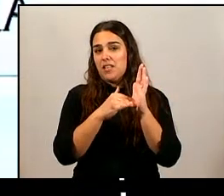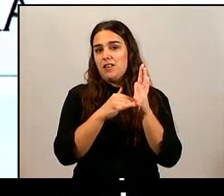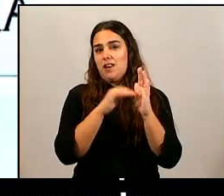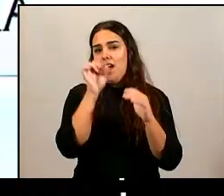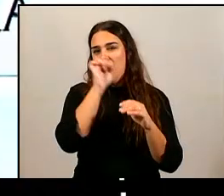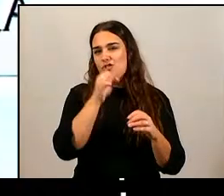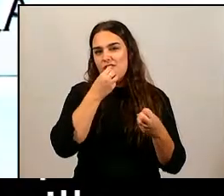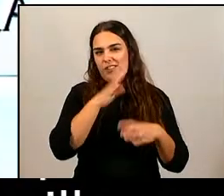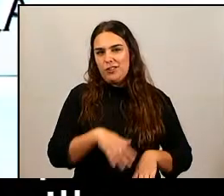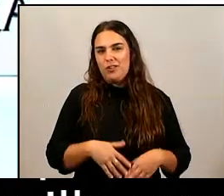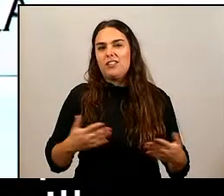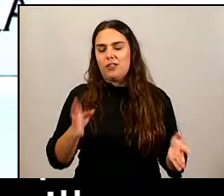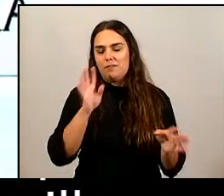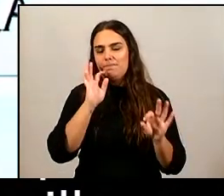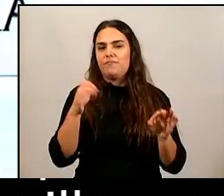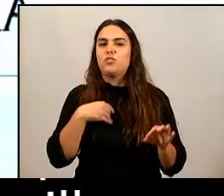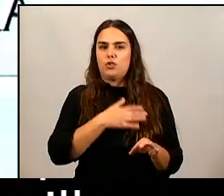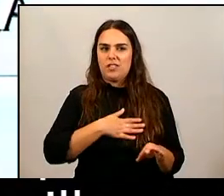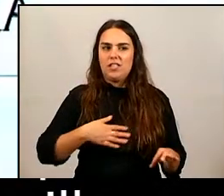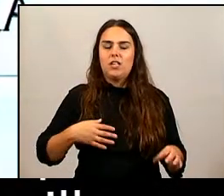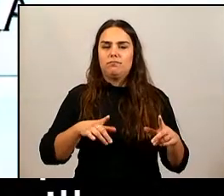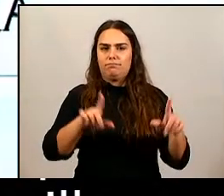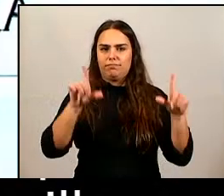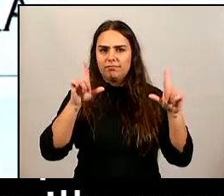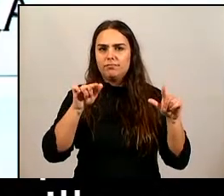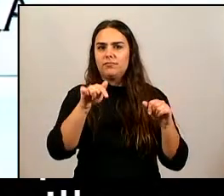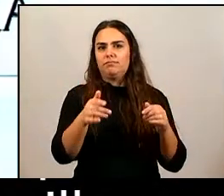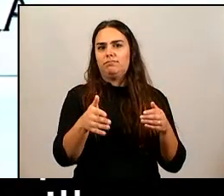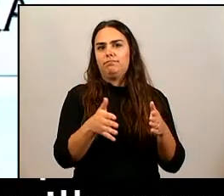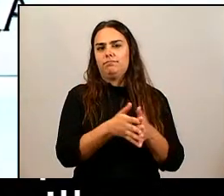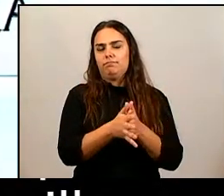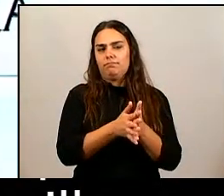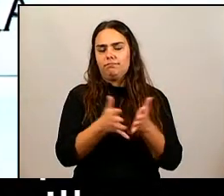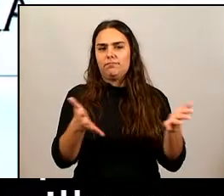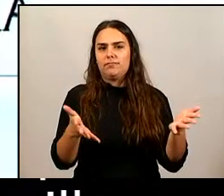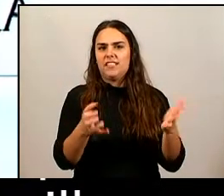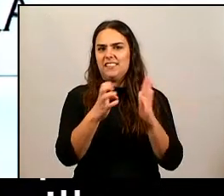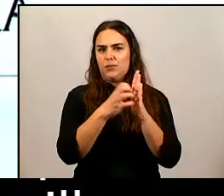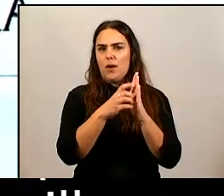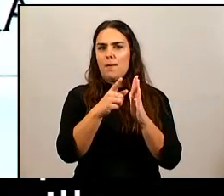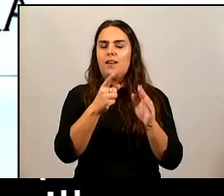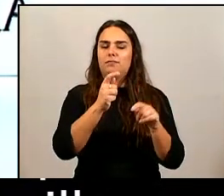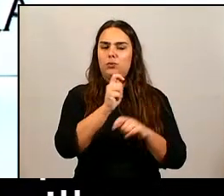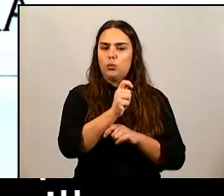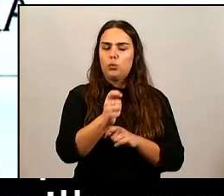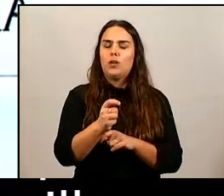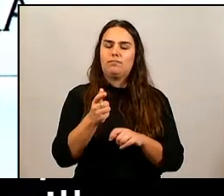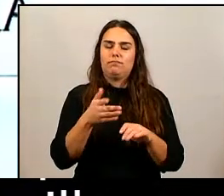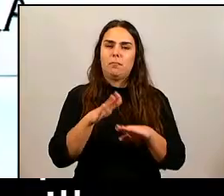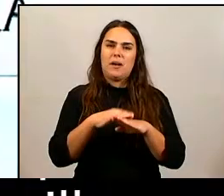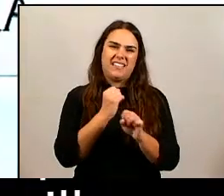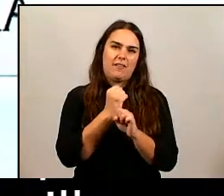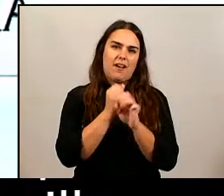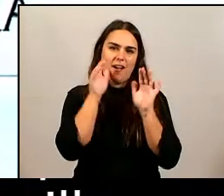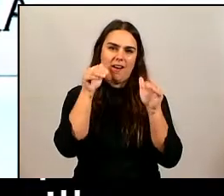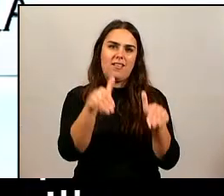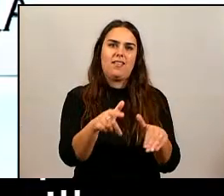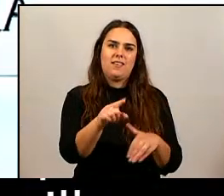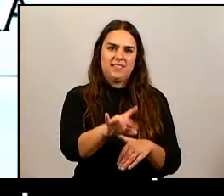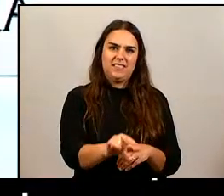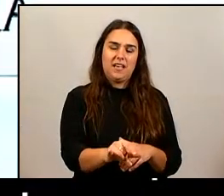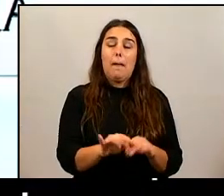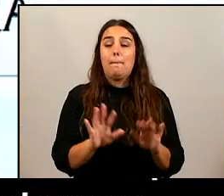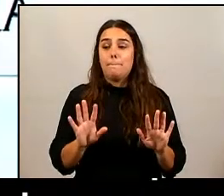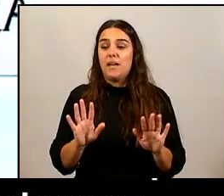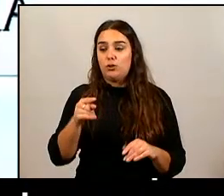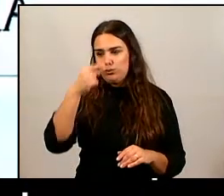previsto abanderar ese yacimiento y esas pinturas para trabajar mucho con ellas. No en vano saben que